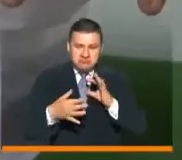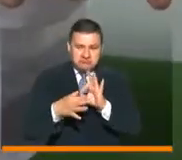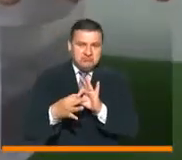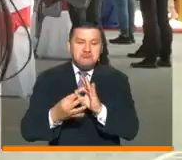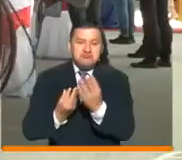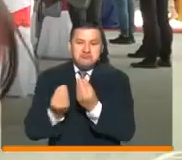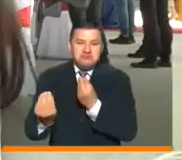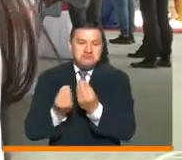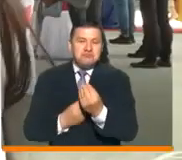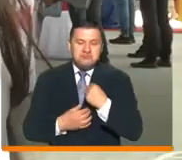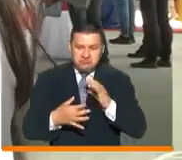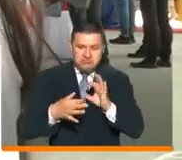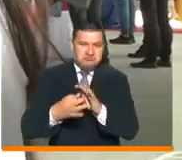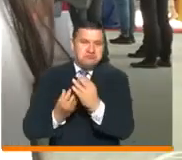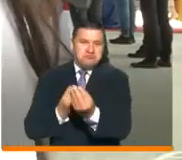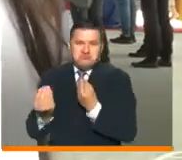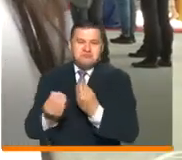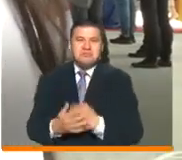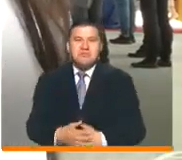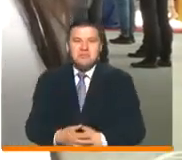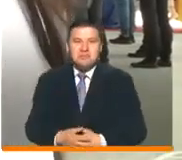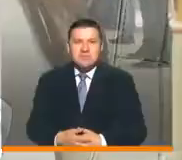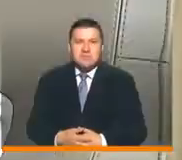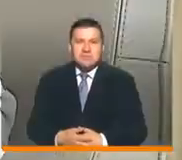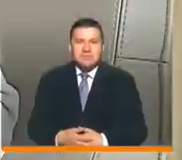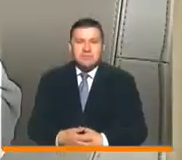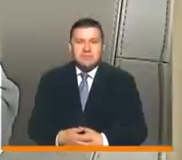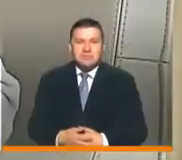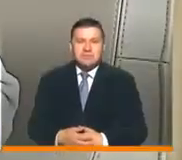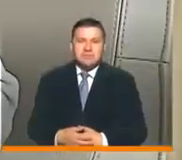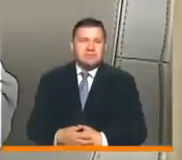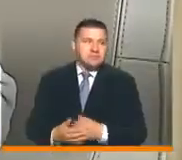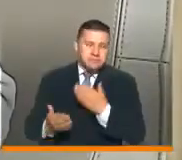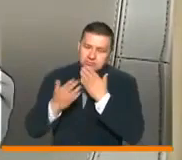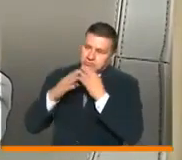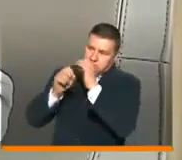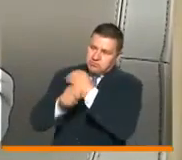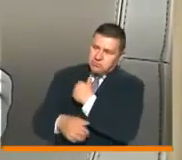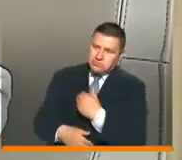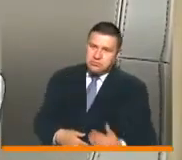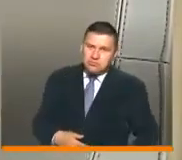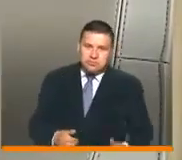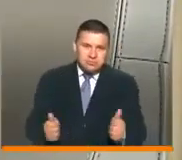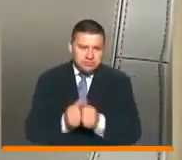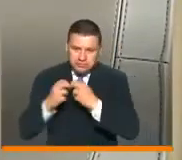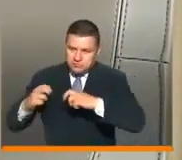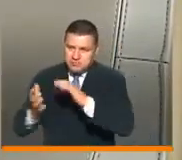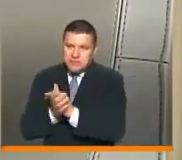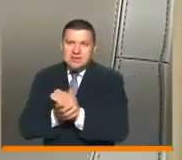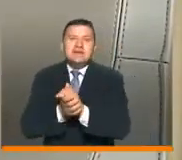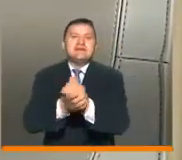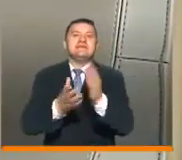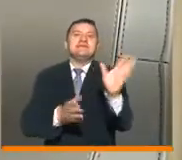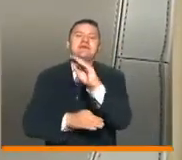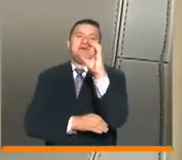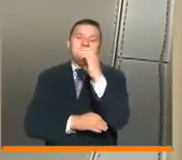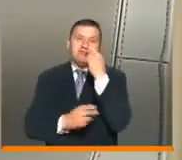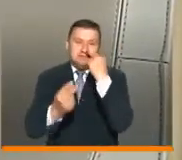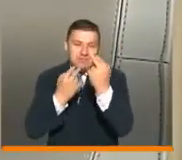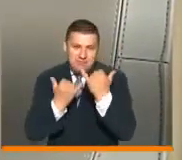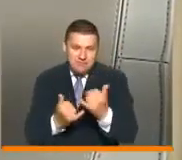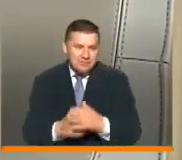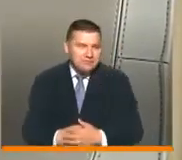la alternancia. Yo me uno a la alternancia. Bueno, buenas noches, presidente, compañeros, y un saludo a todos quienes hoy nos